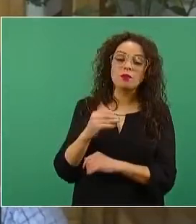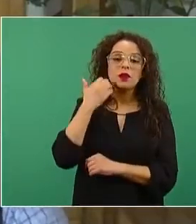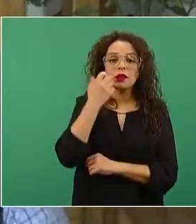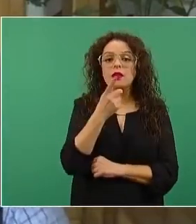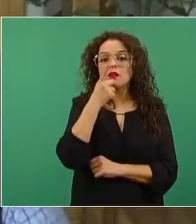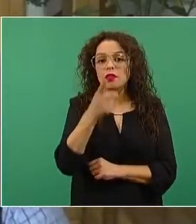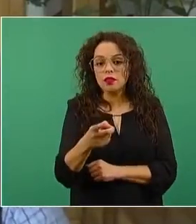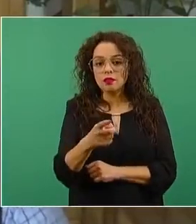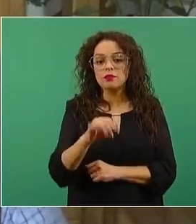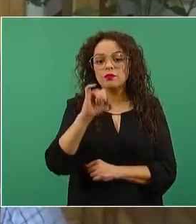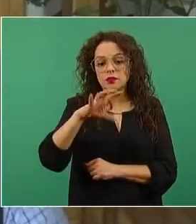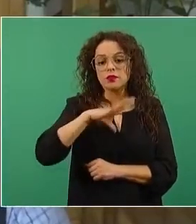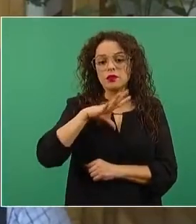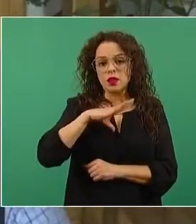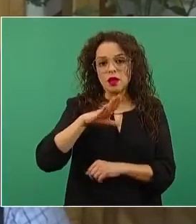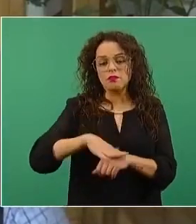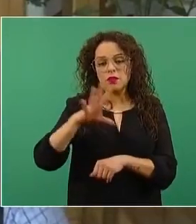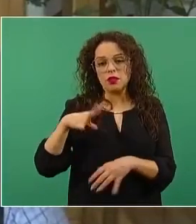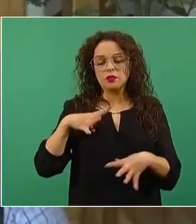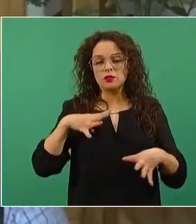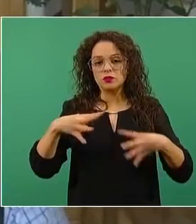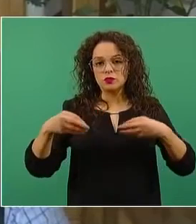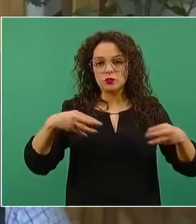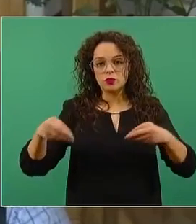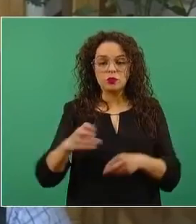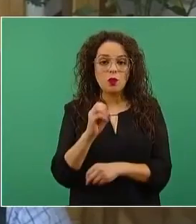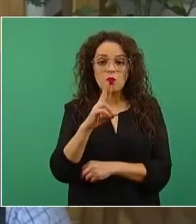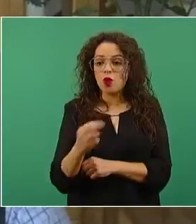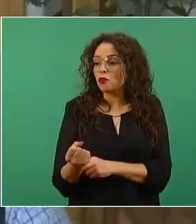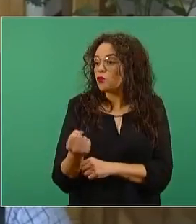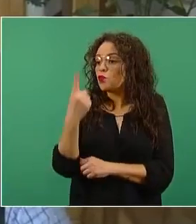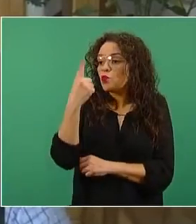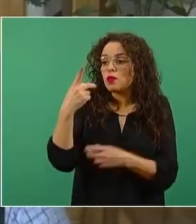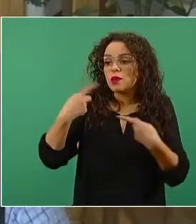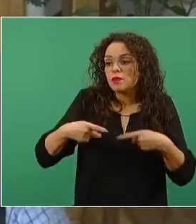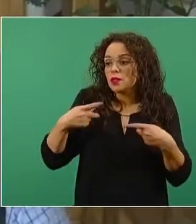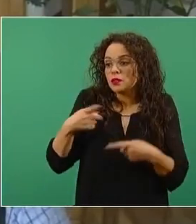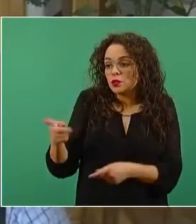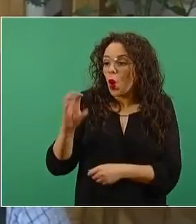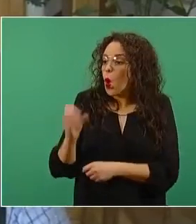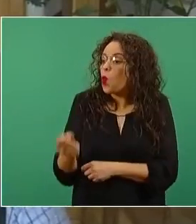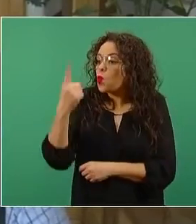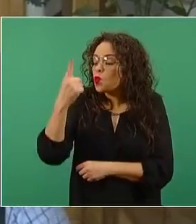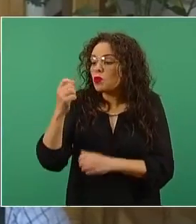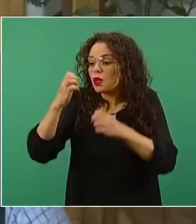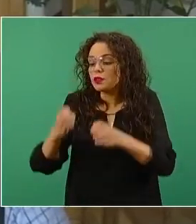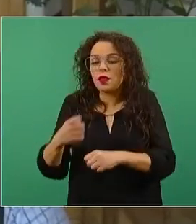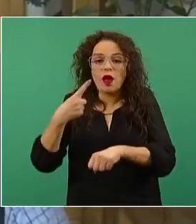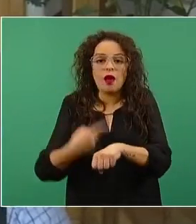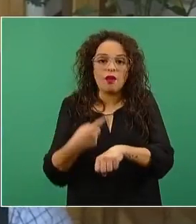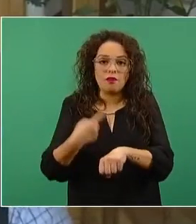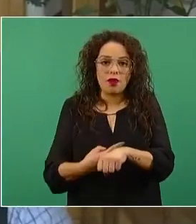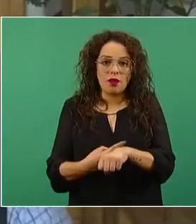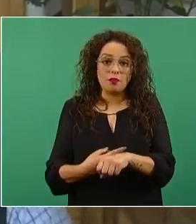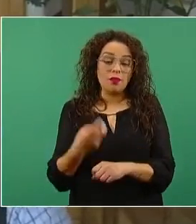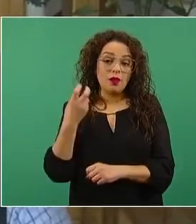generando más contagios a partir de una persona o de un enfermo. Entonces sí, es un indicador que se